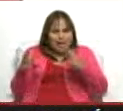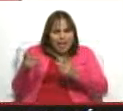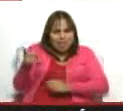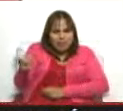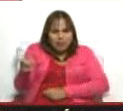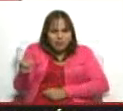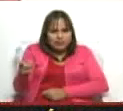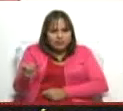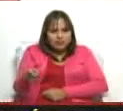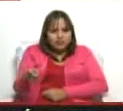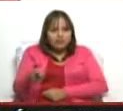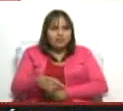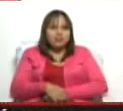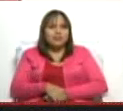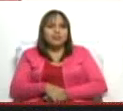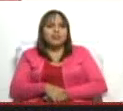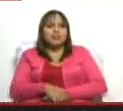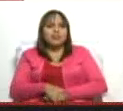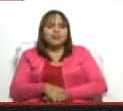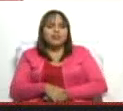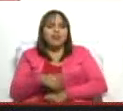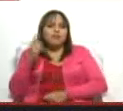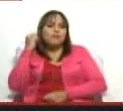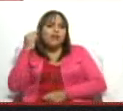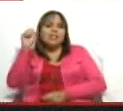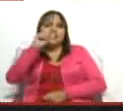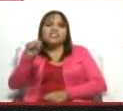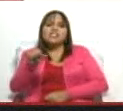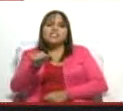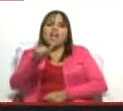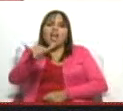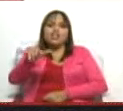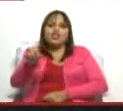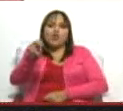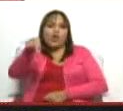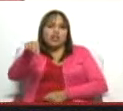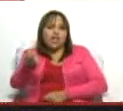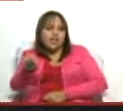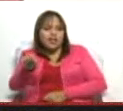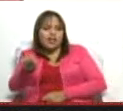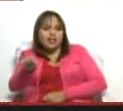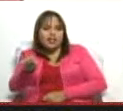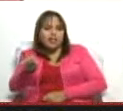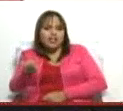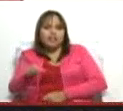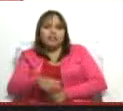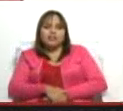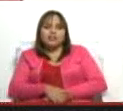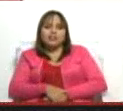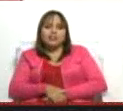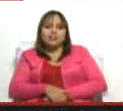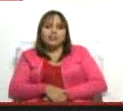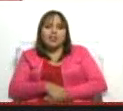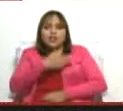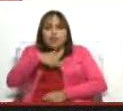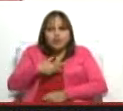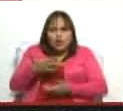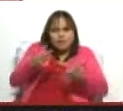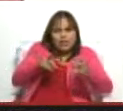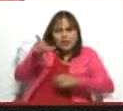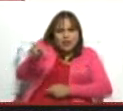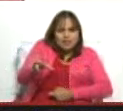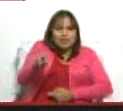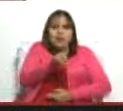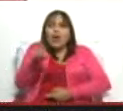Pues las sellonas en juego. No tenemos miedo a nadie. Ya no es por los llantos, no porque inspire miedo, sino